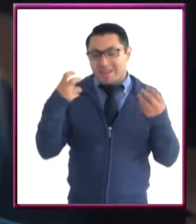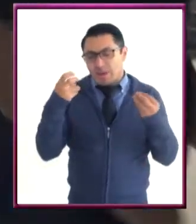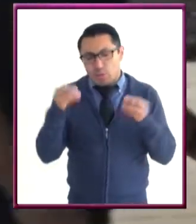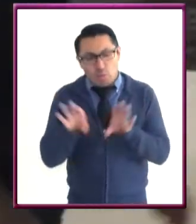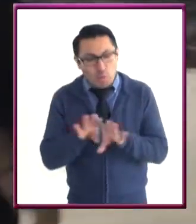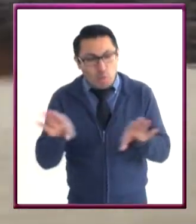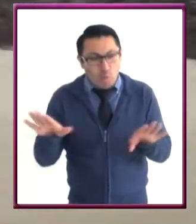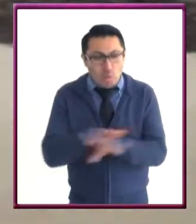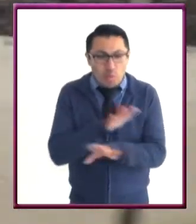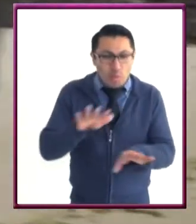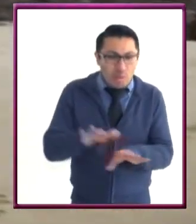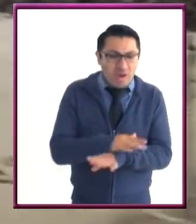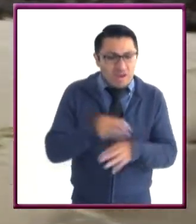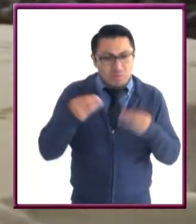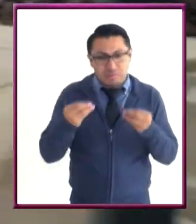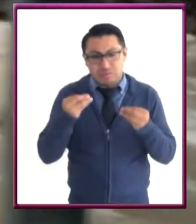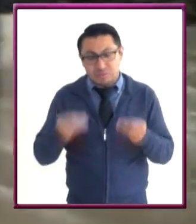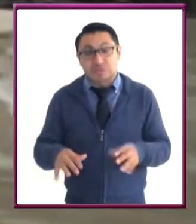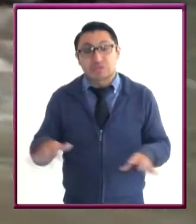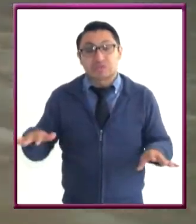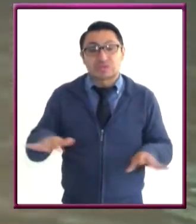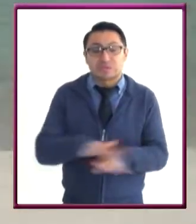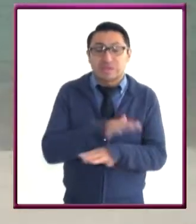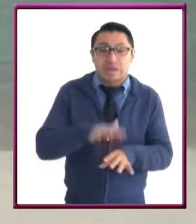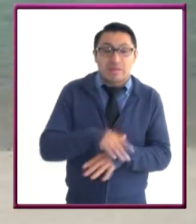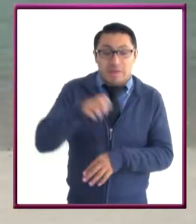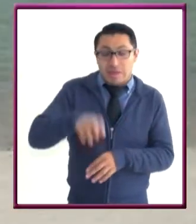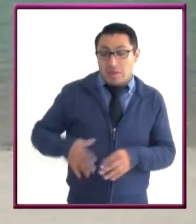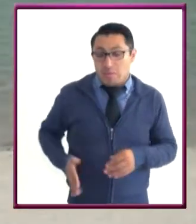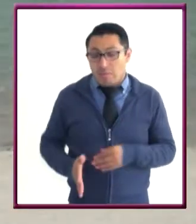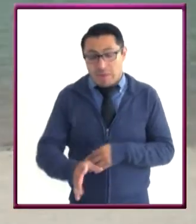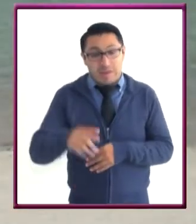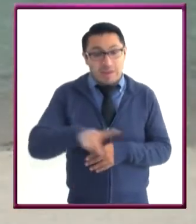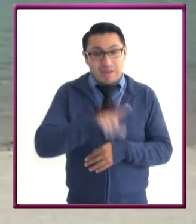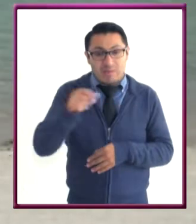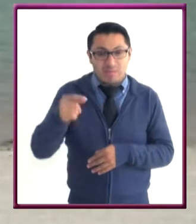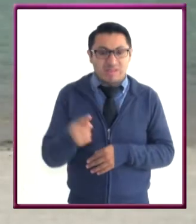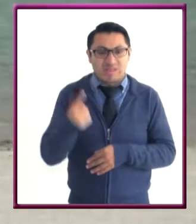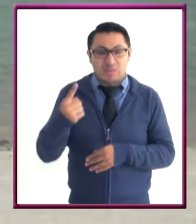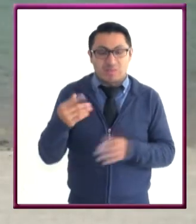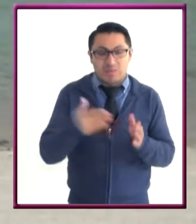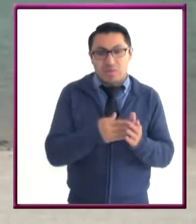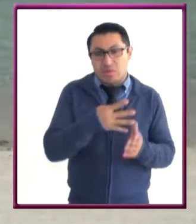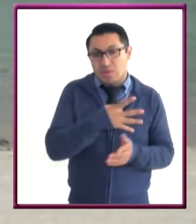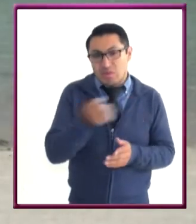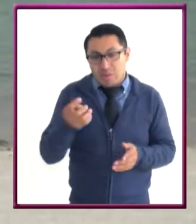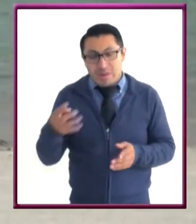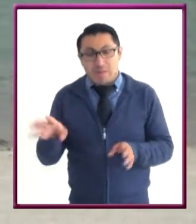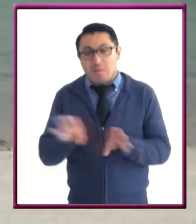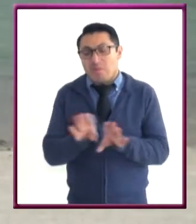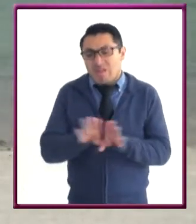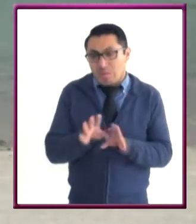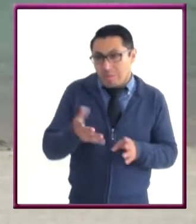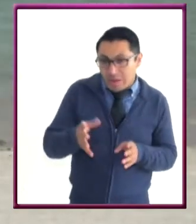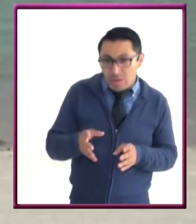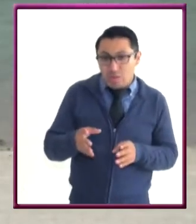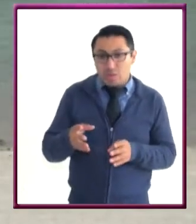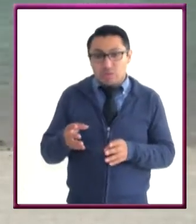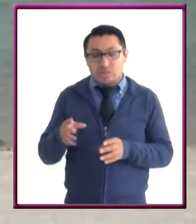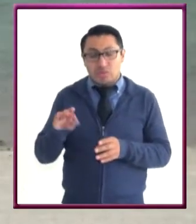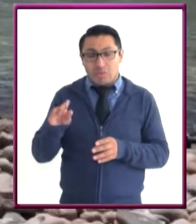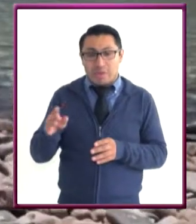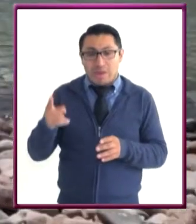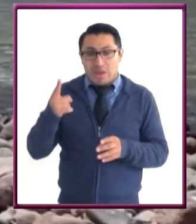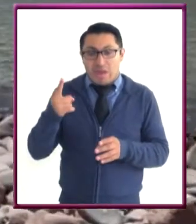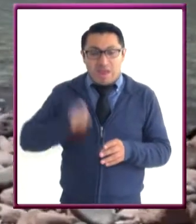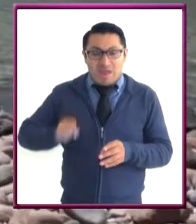drástico de abundancia de esta especie y ya de los 90s, una década después, a principios del siglo XXI, vino